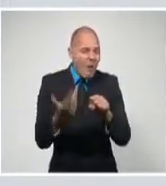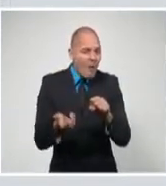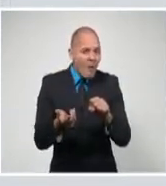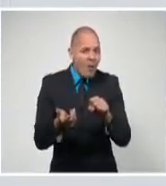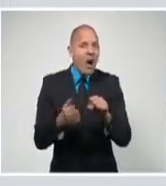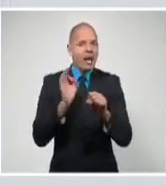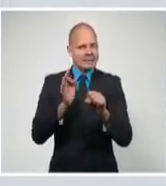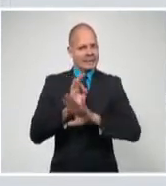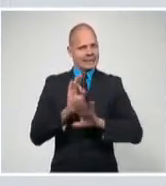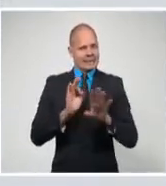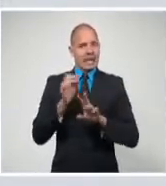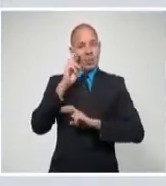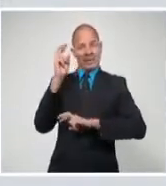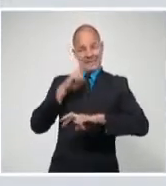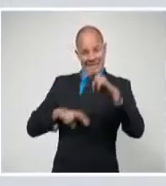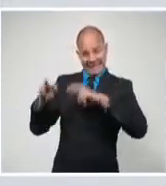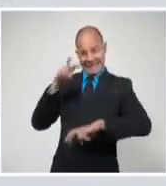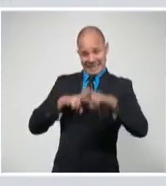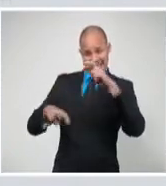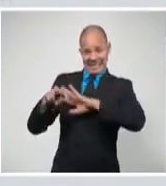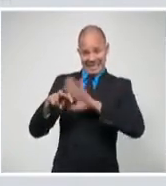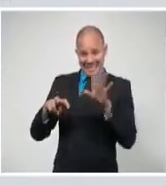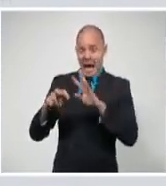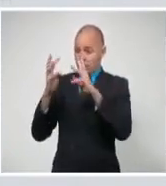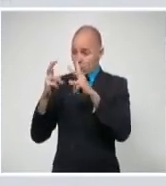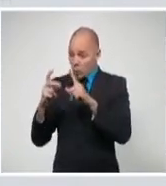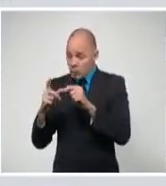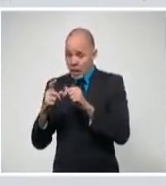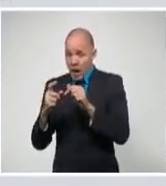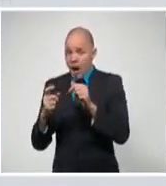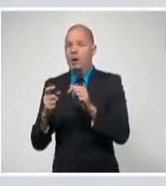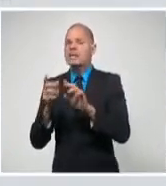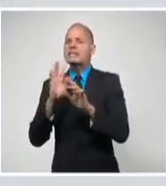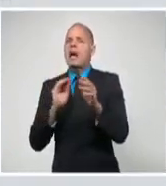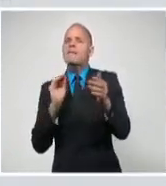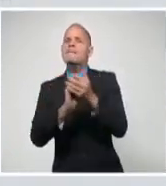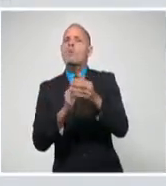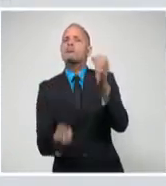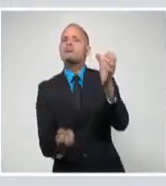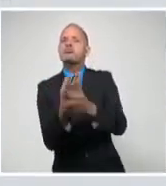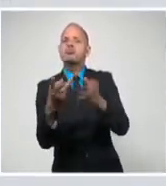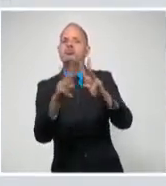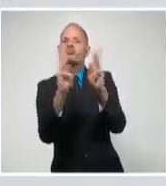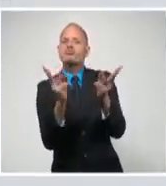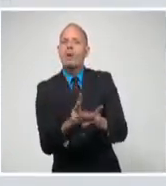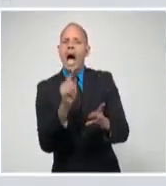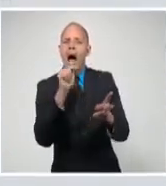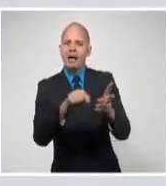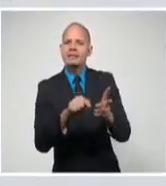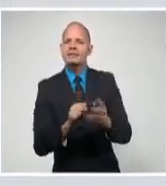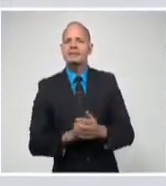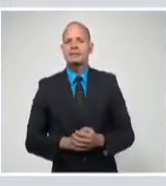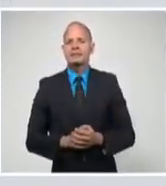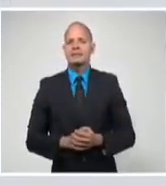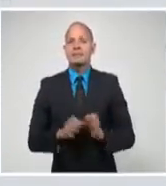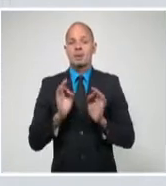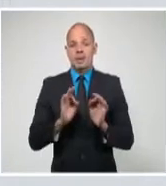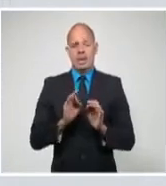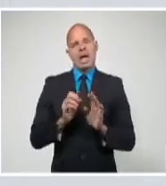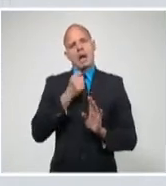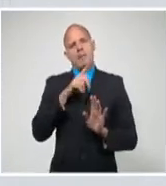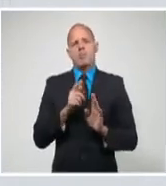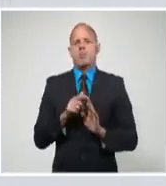ser literalmente preprints, han conservado el nombre, pero han pasado a ser pre-revisiones. Es decir, se publican sin contar aún